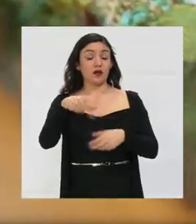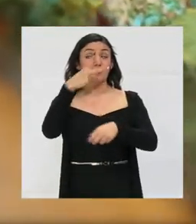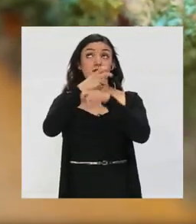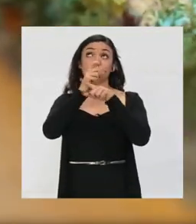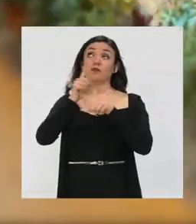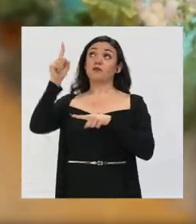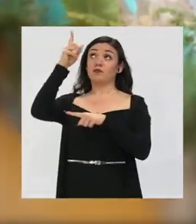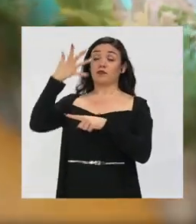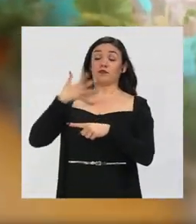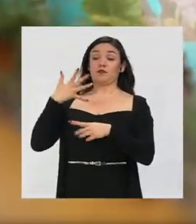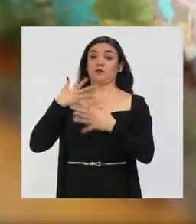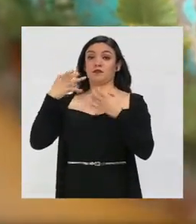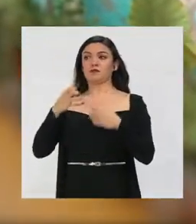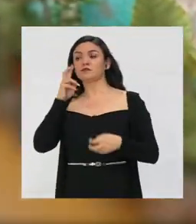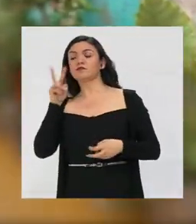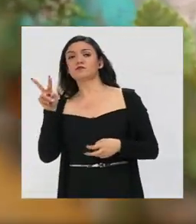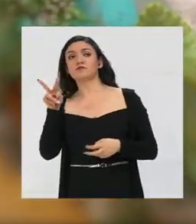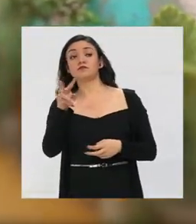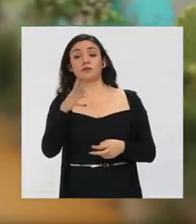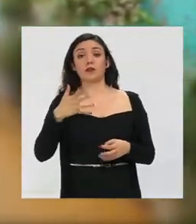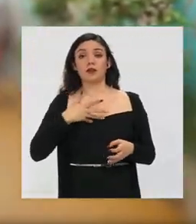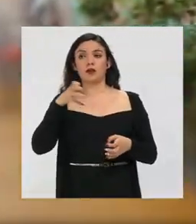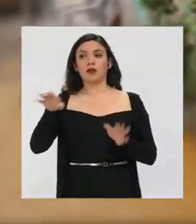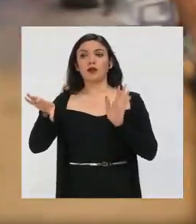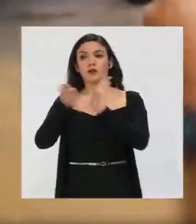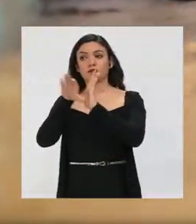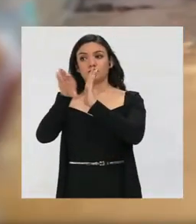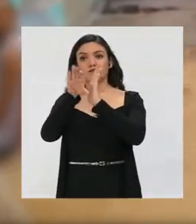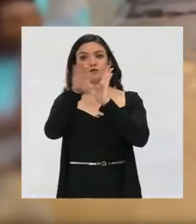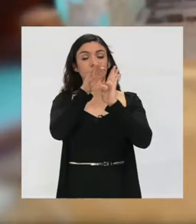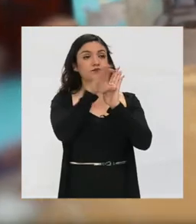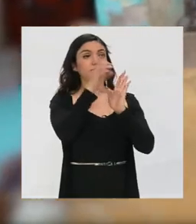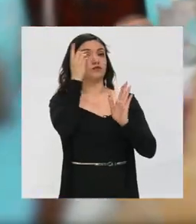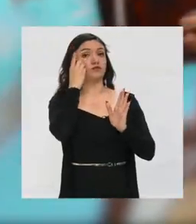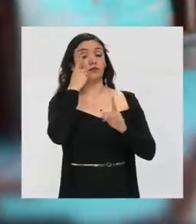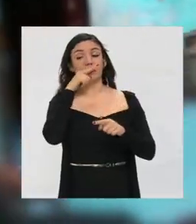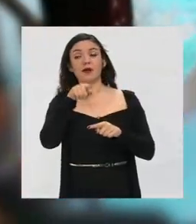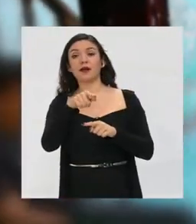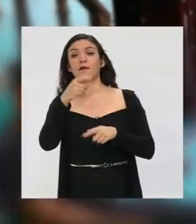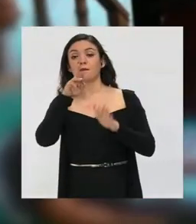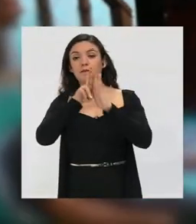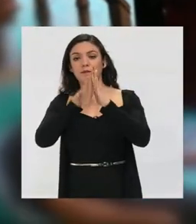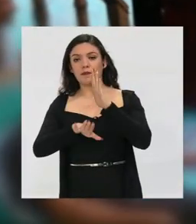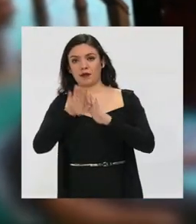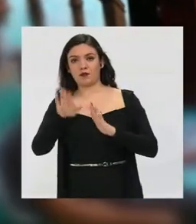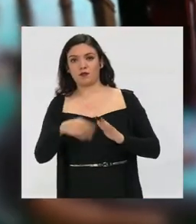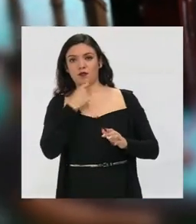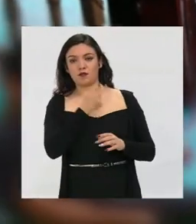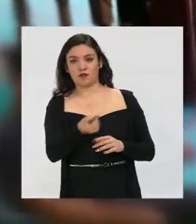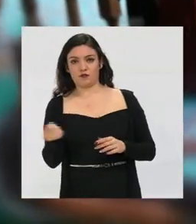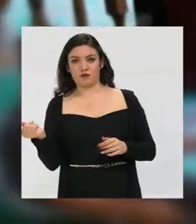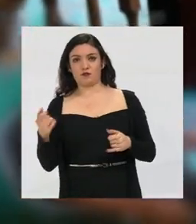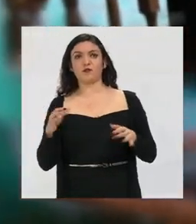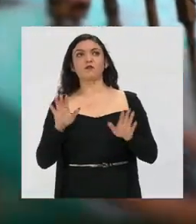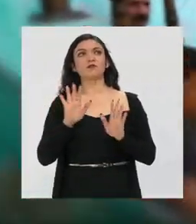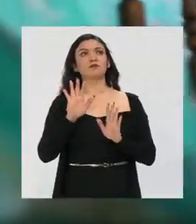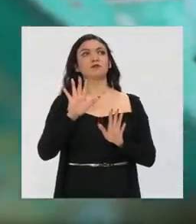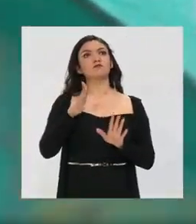seguimos caminando. En el segundo piso nos encontramos tenemos el dormitorio para